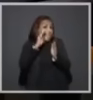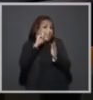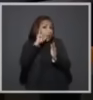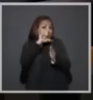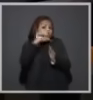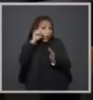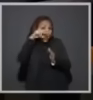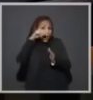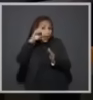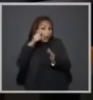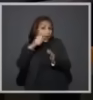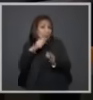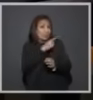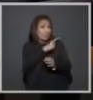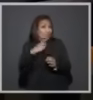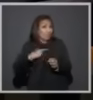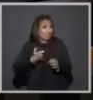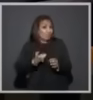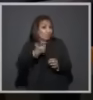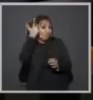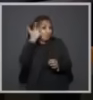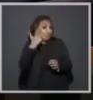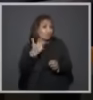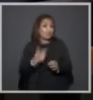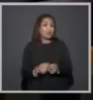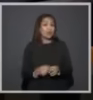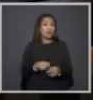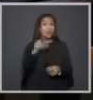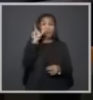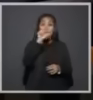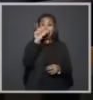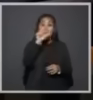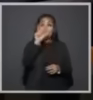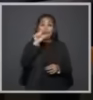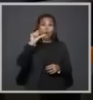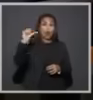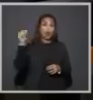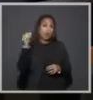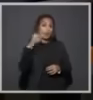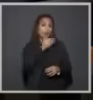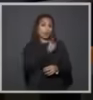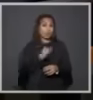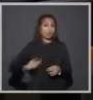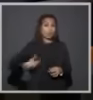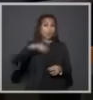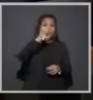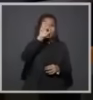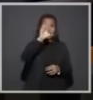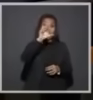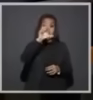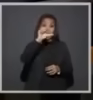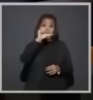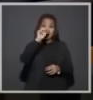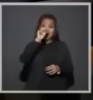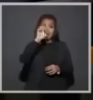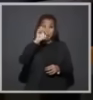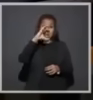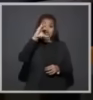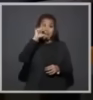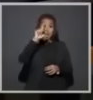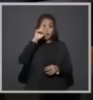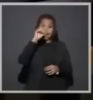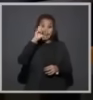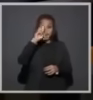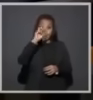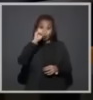Al término del gobierno de Calderón, ya la deuda había aumentado a 5.2 billones, más